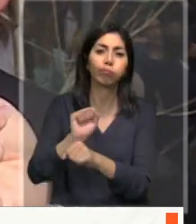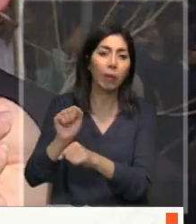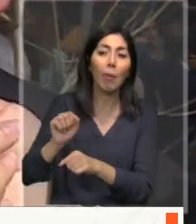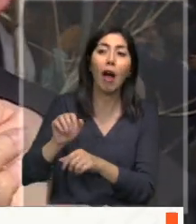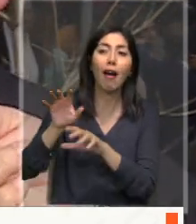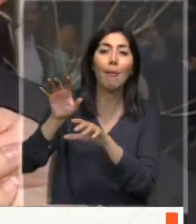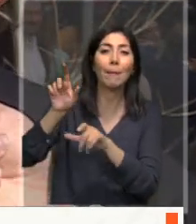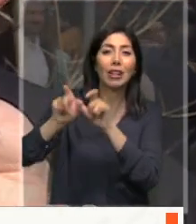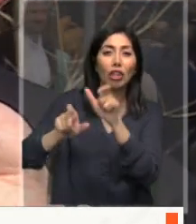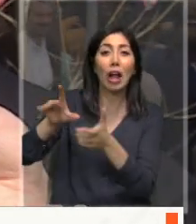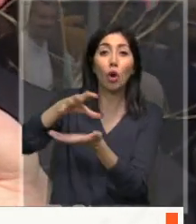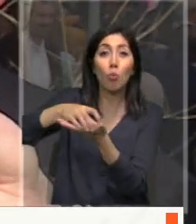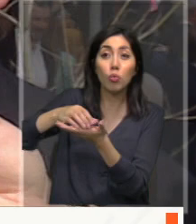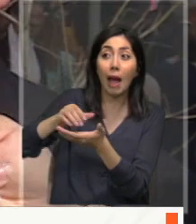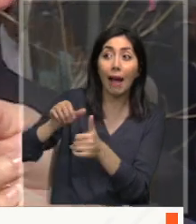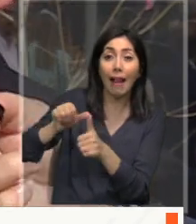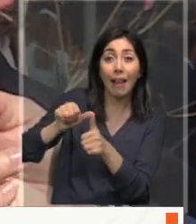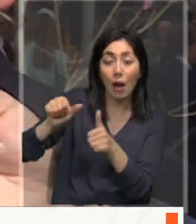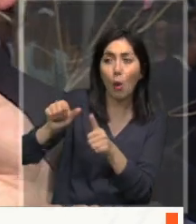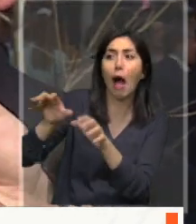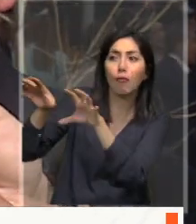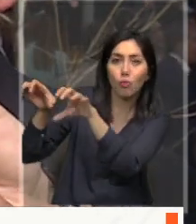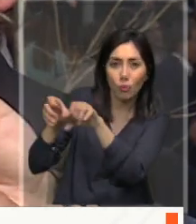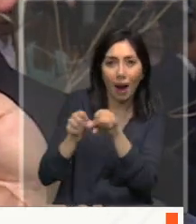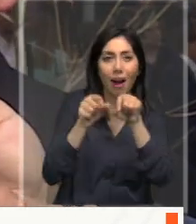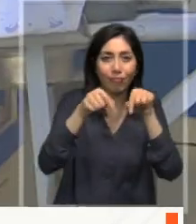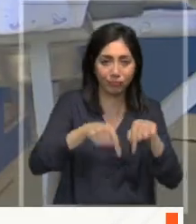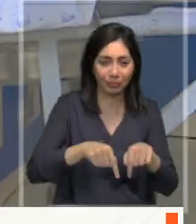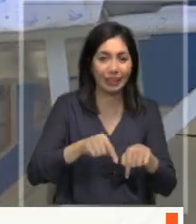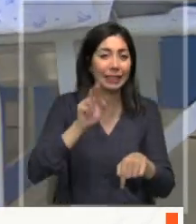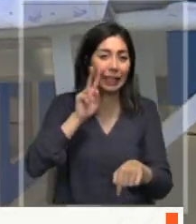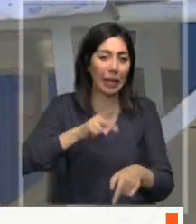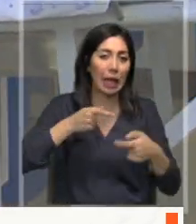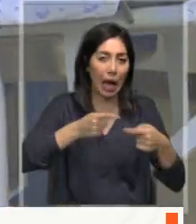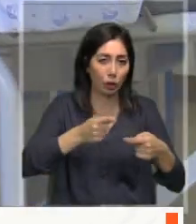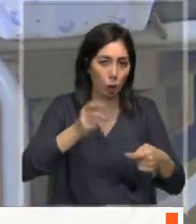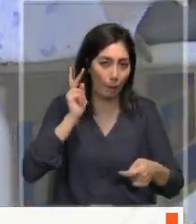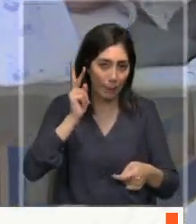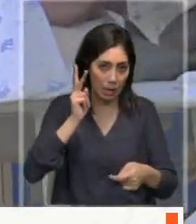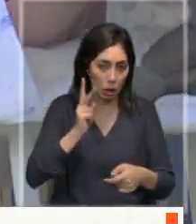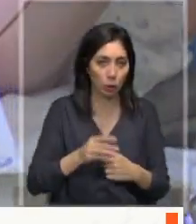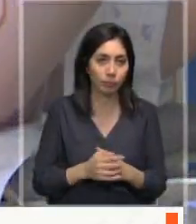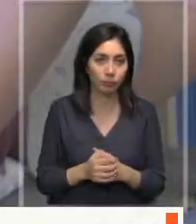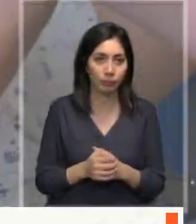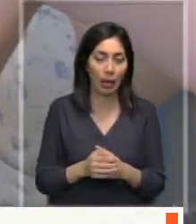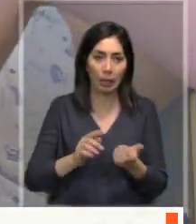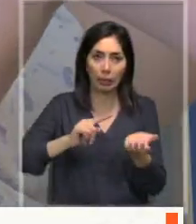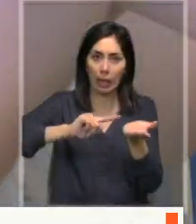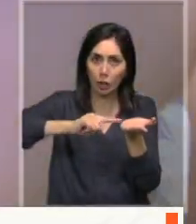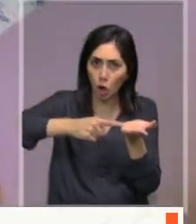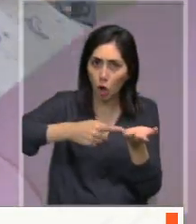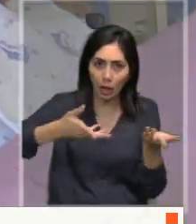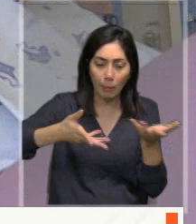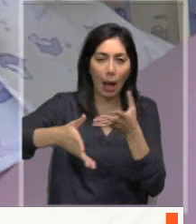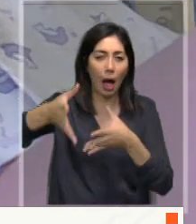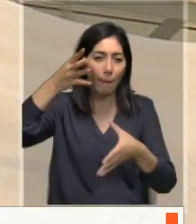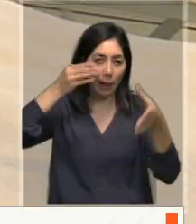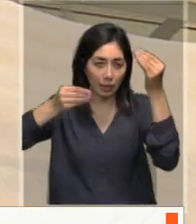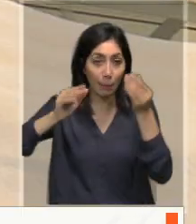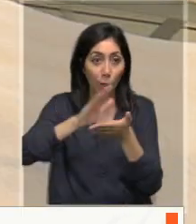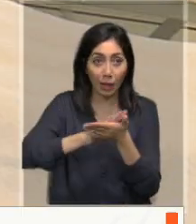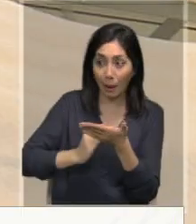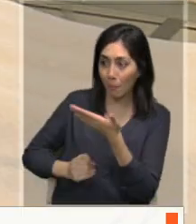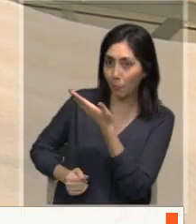vecinas para que puedan estudiar aquí también sin incurrir en costos de transporte. Tecnología de punta para el aprendizaje, como estos fantomas